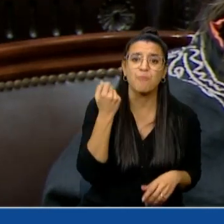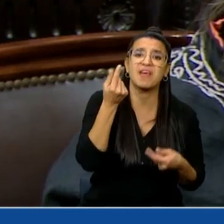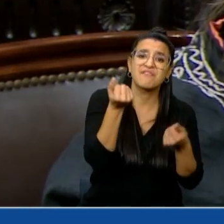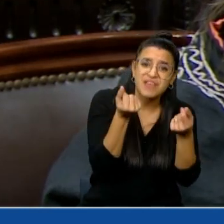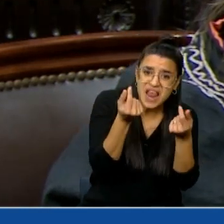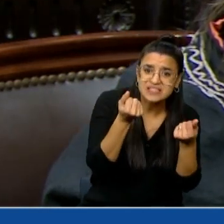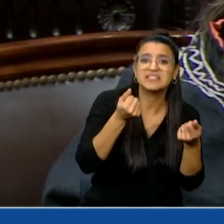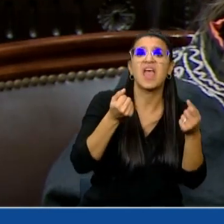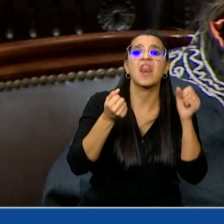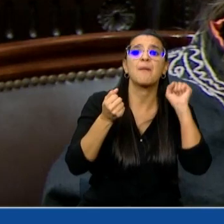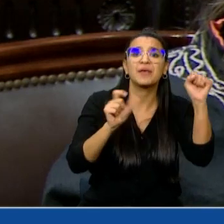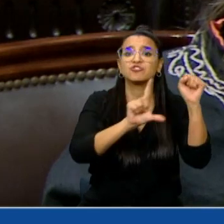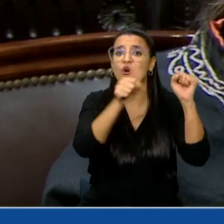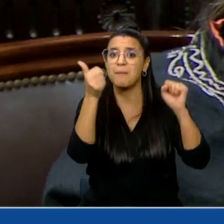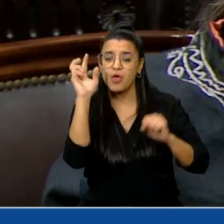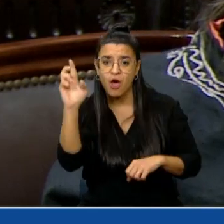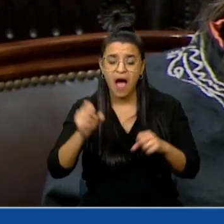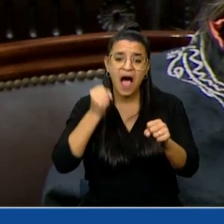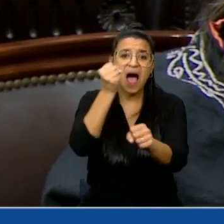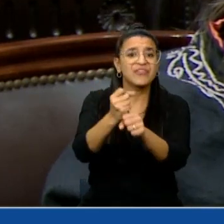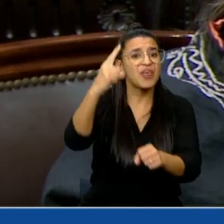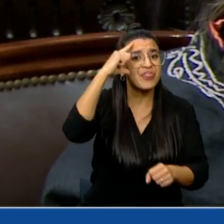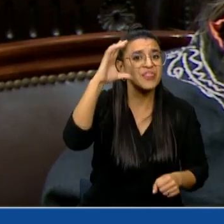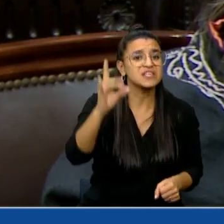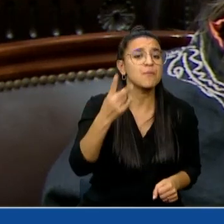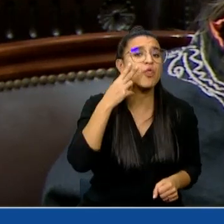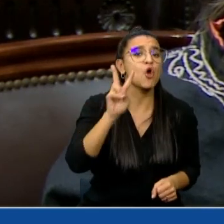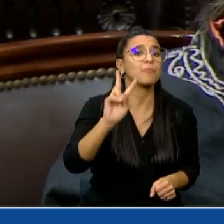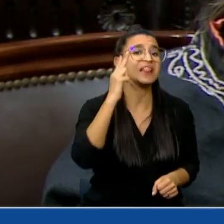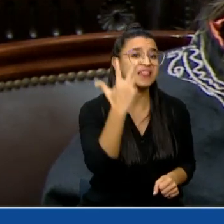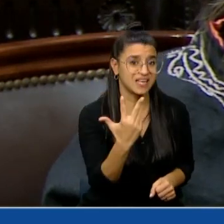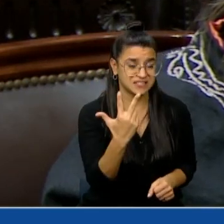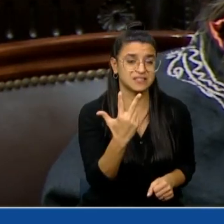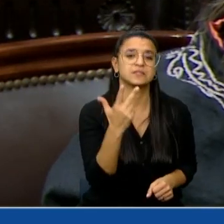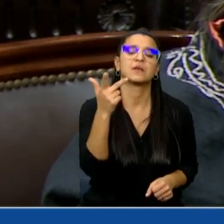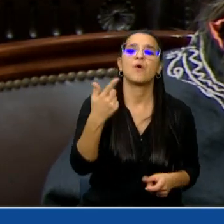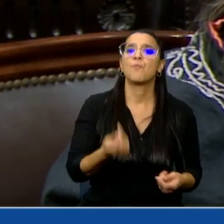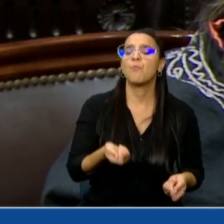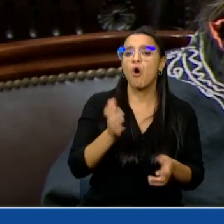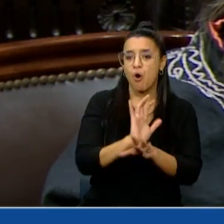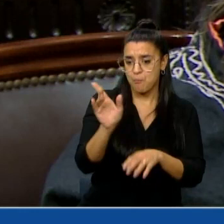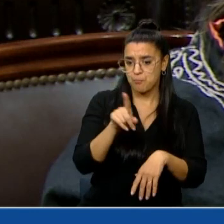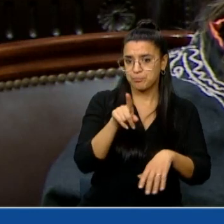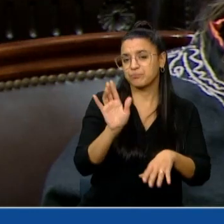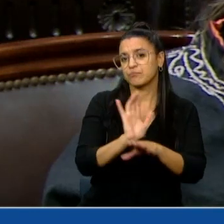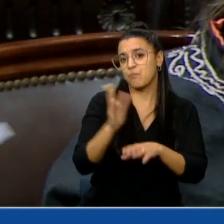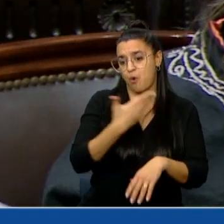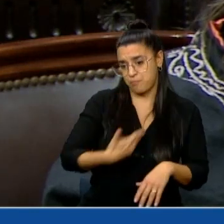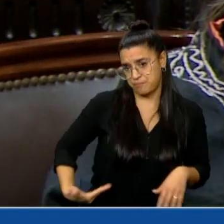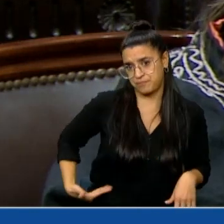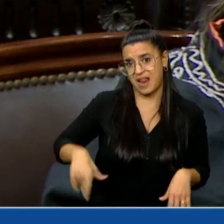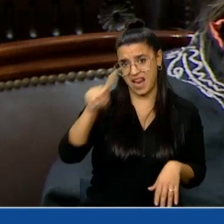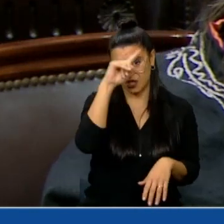financiera y cambiaria hasta el 10 de diciembre de 2003, delegando facultades al Poder Ejecutivo